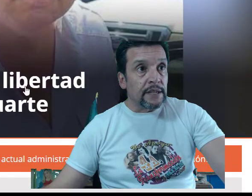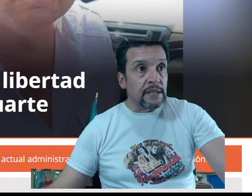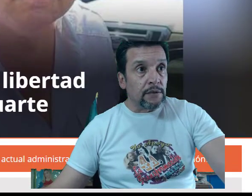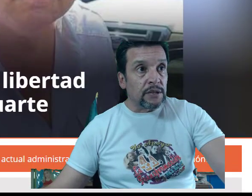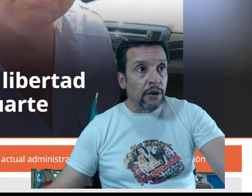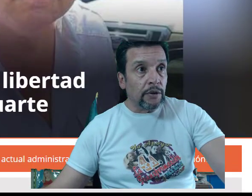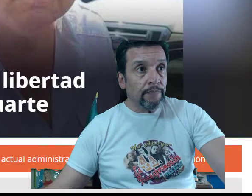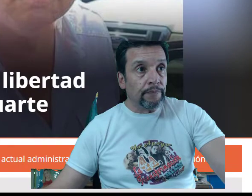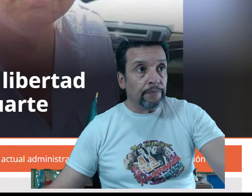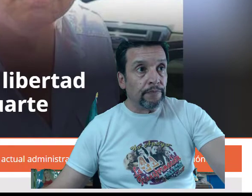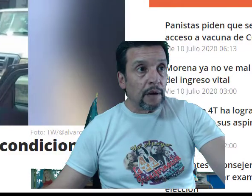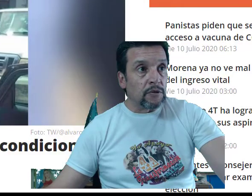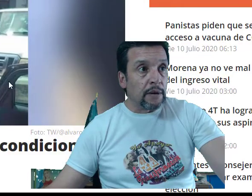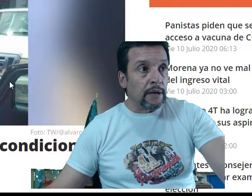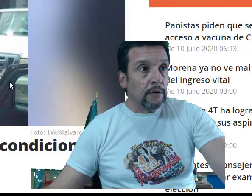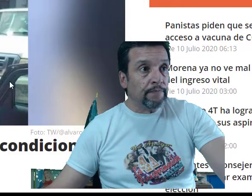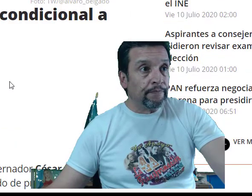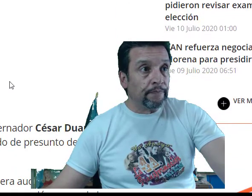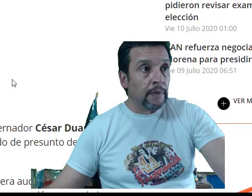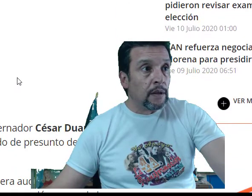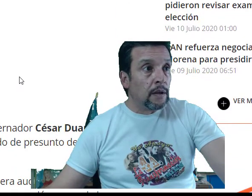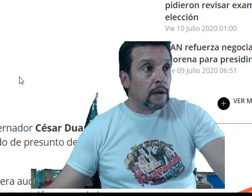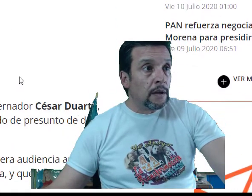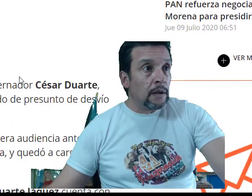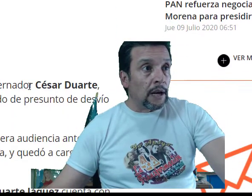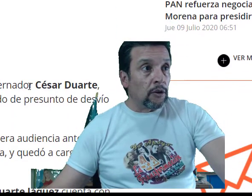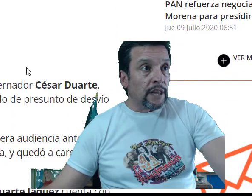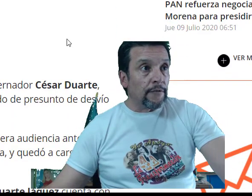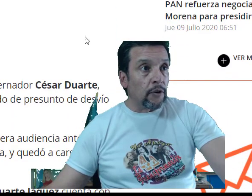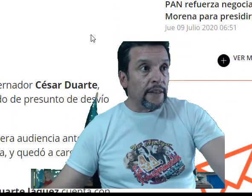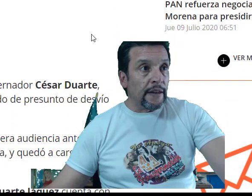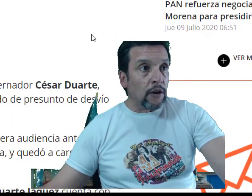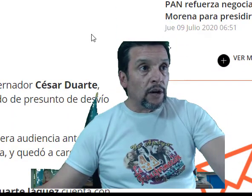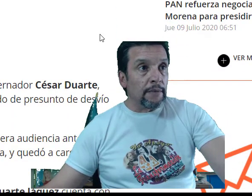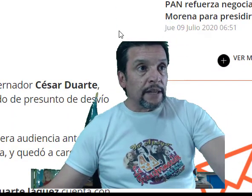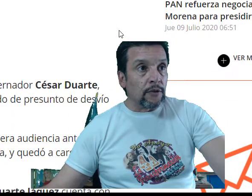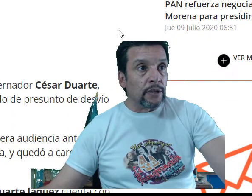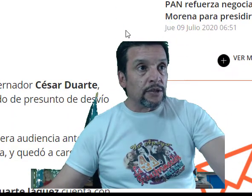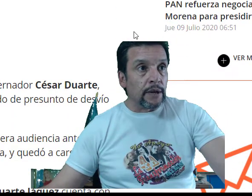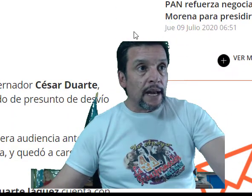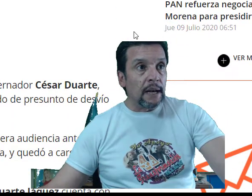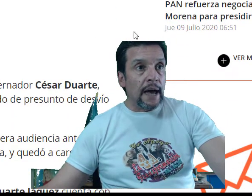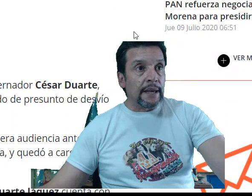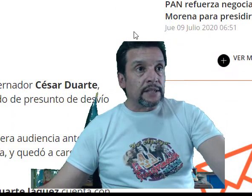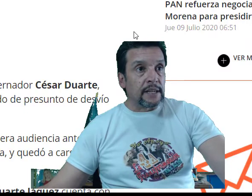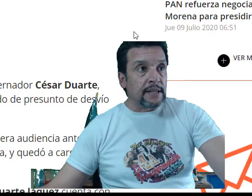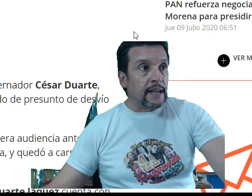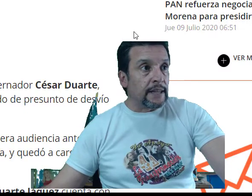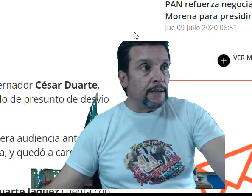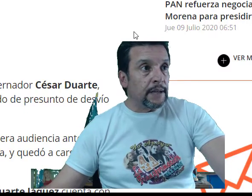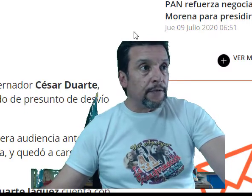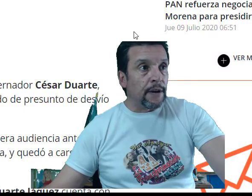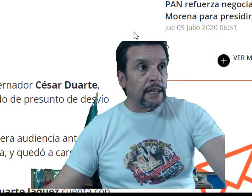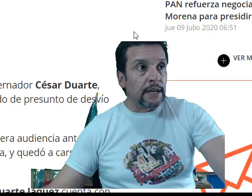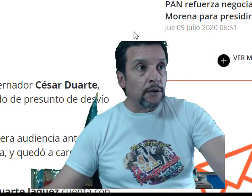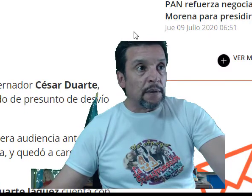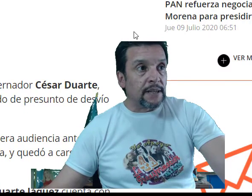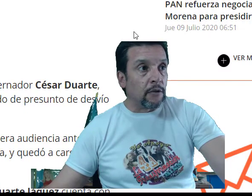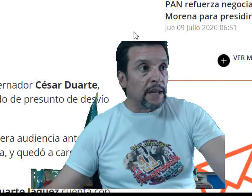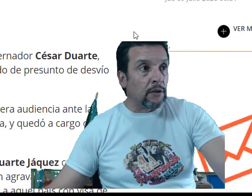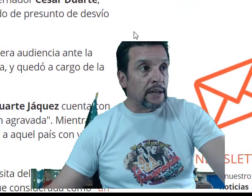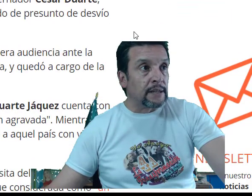En esta situación, vamos a verlo, la Corte de Florida negó libertad condicional a este César D., quien fue